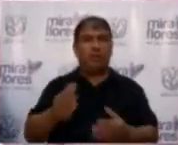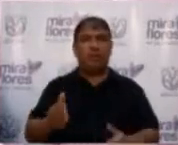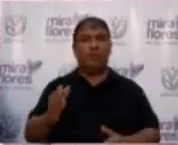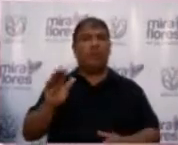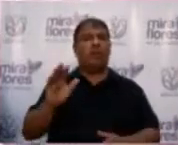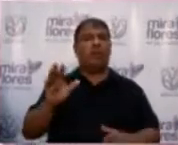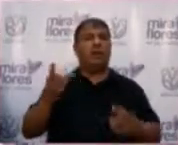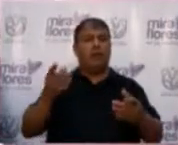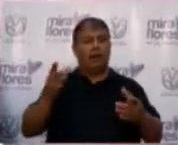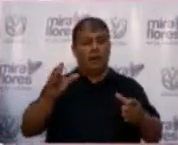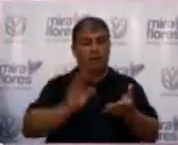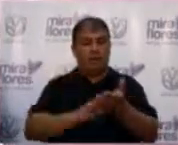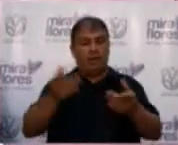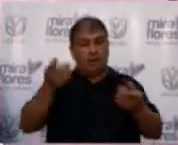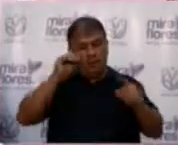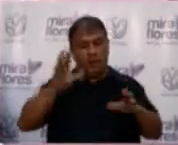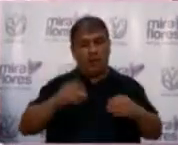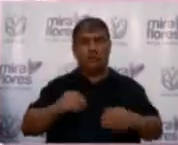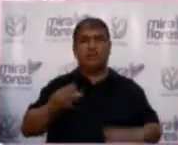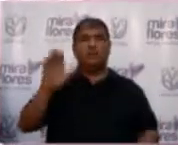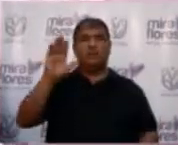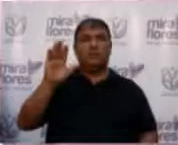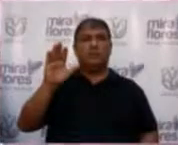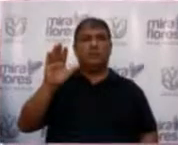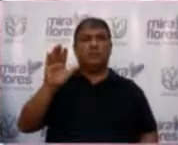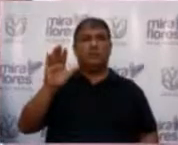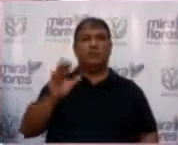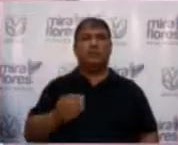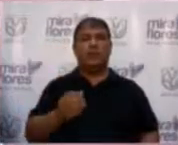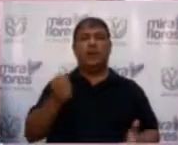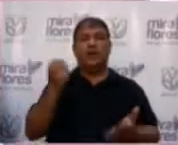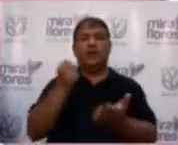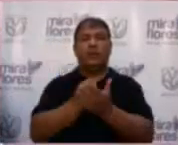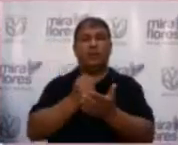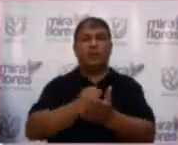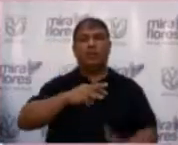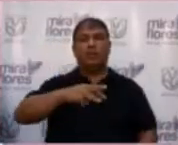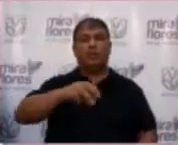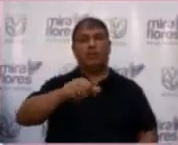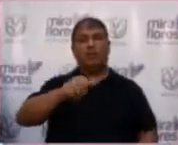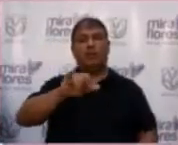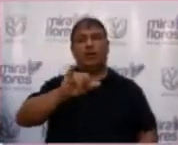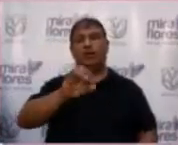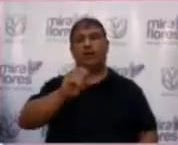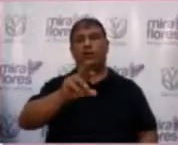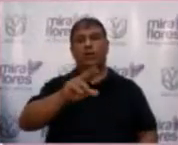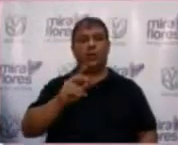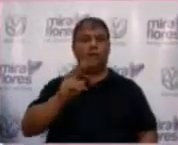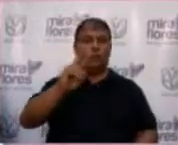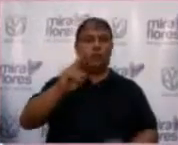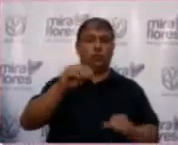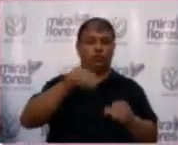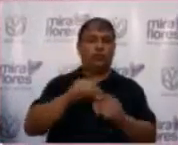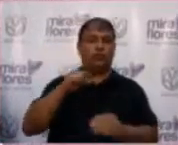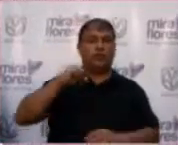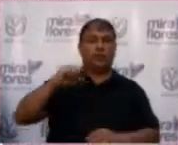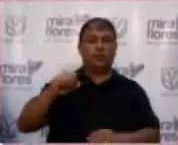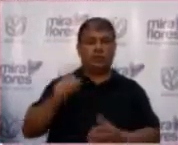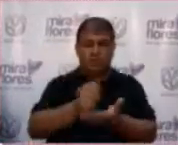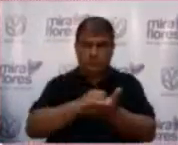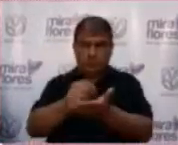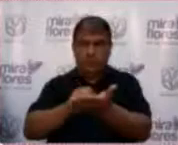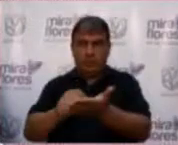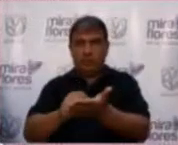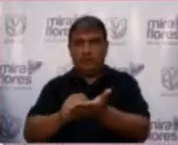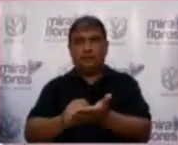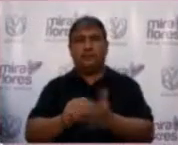favor, sírvanse a expresar la señal de conformidad. Ha sido aprobado por mayoría con dos votos en contra, dejando